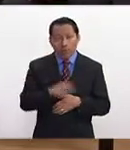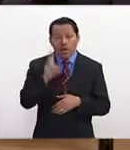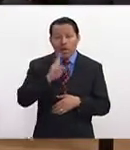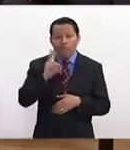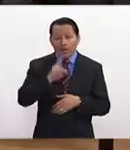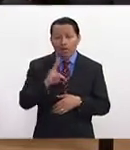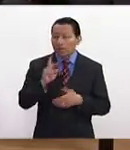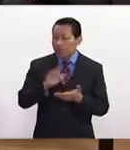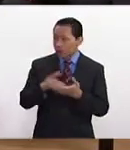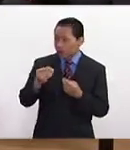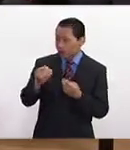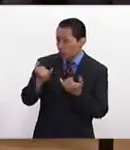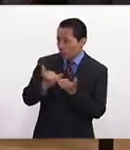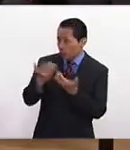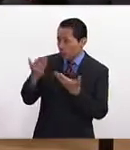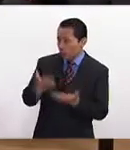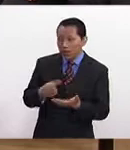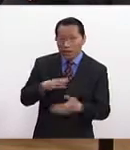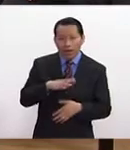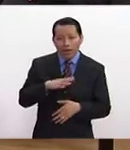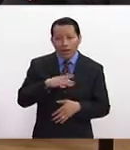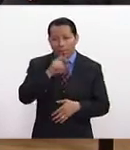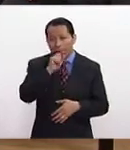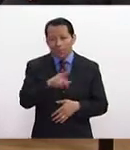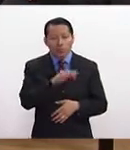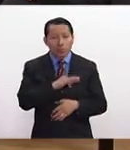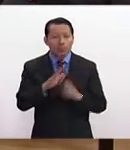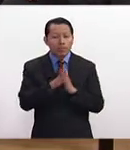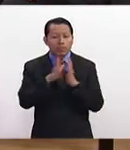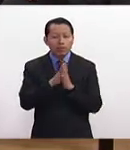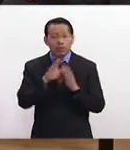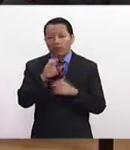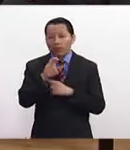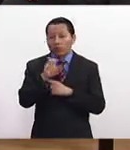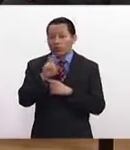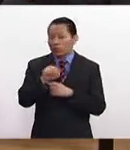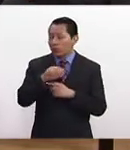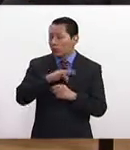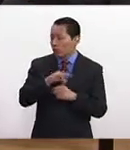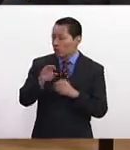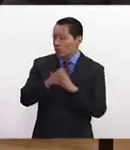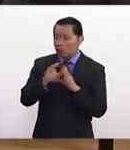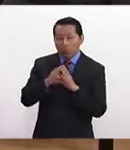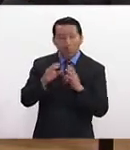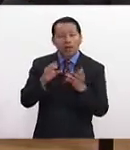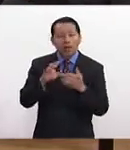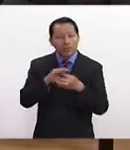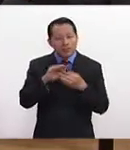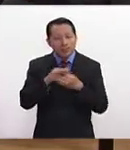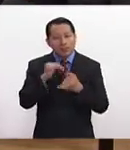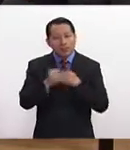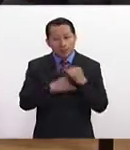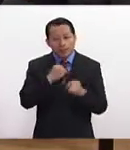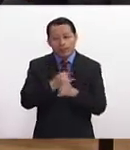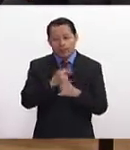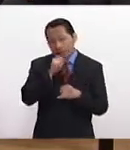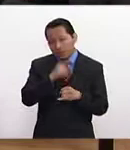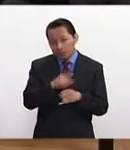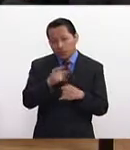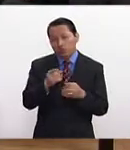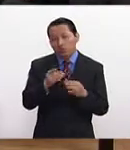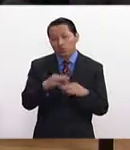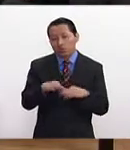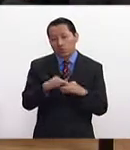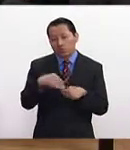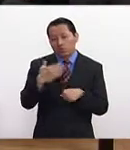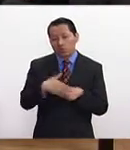al pendientes. Muchísimas gracias por estar con nosotros y poder participar, Emerson, en este debate, en esta discusión internacional, y sobre todo, pues nos